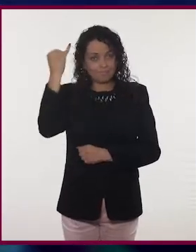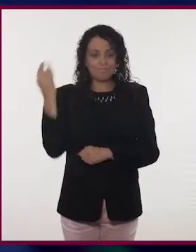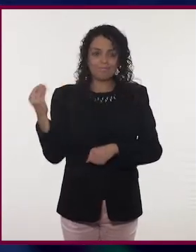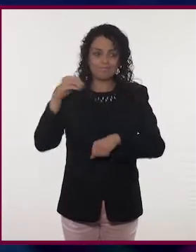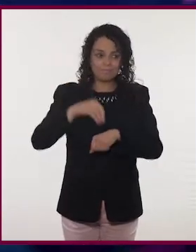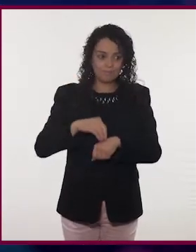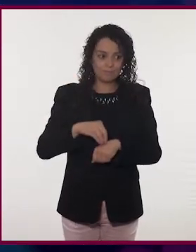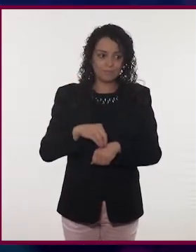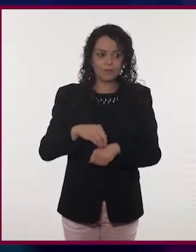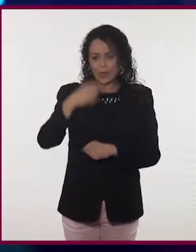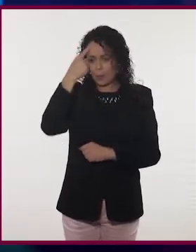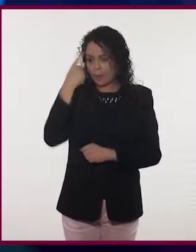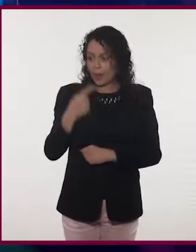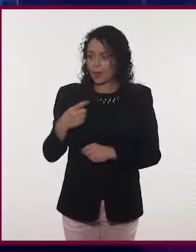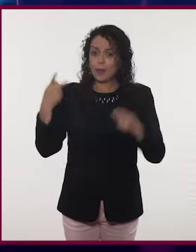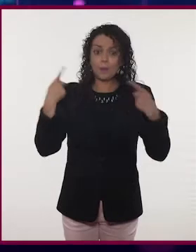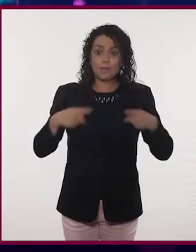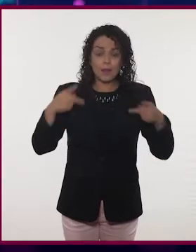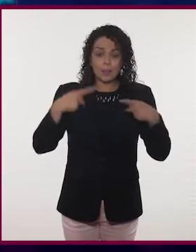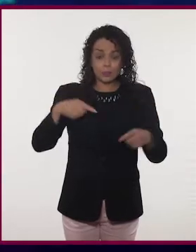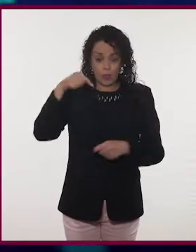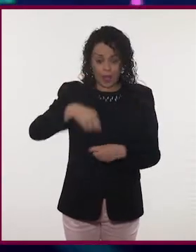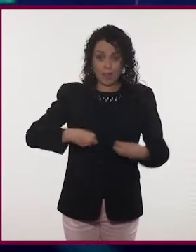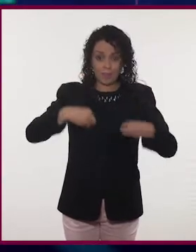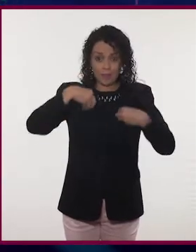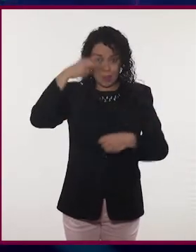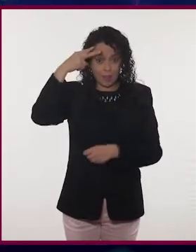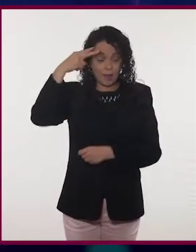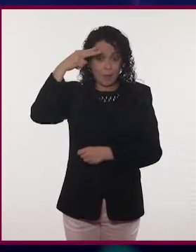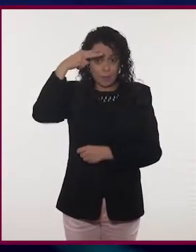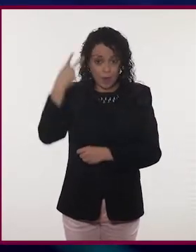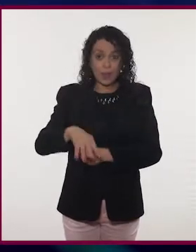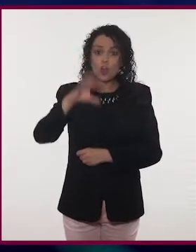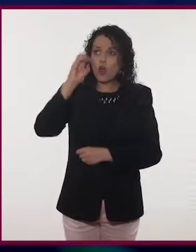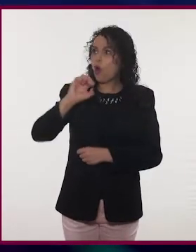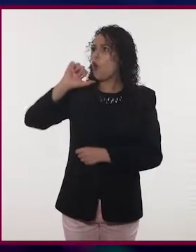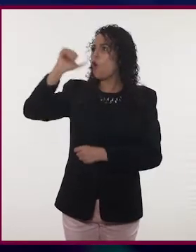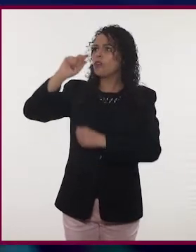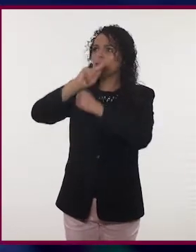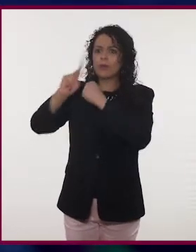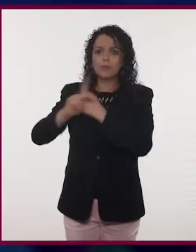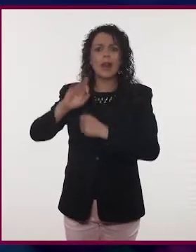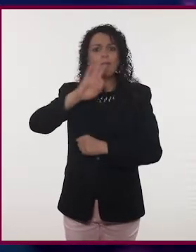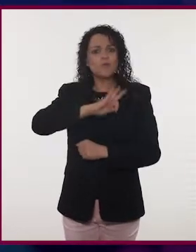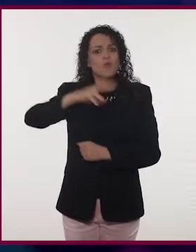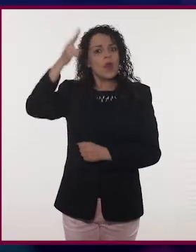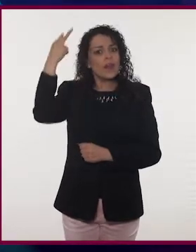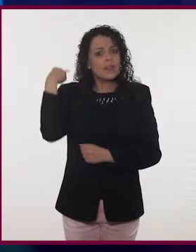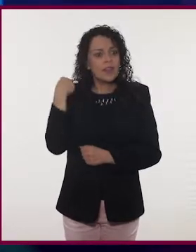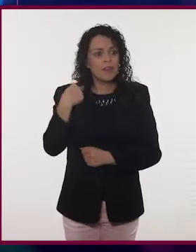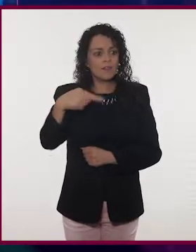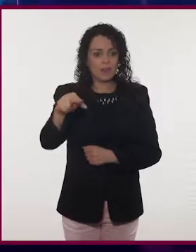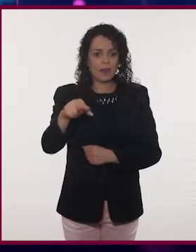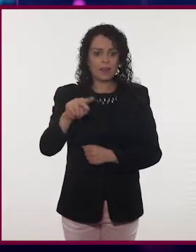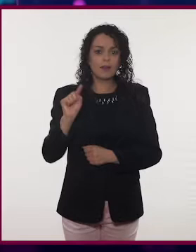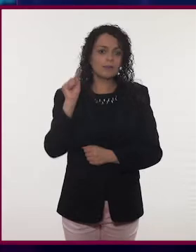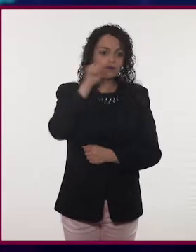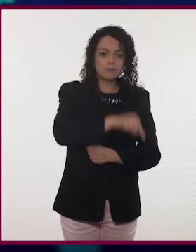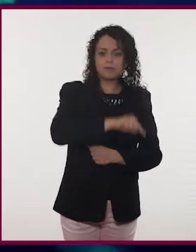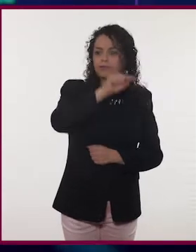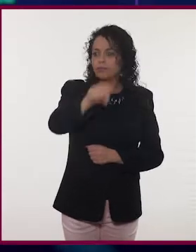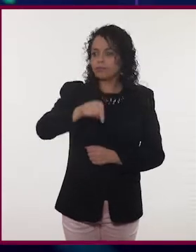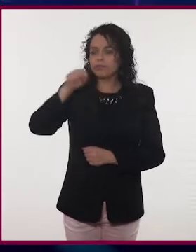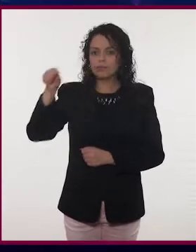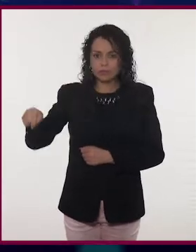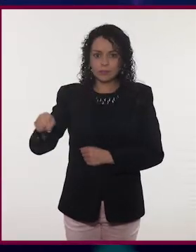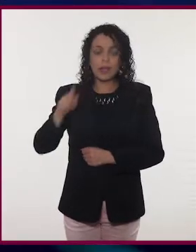que viajeros de México y de todo el mundo puedan llegar a proyectos de otros jóvenes o no tan jóvenes, de